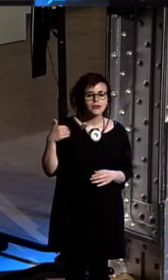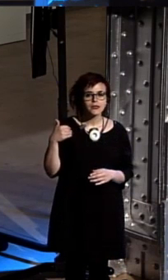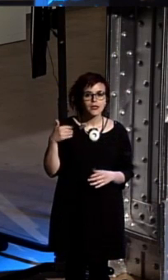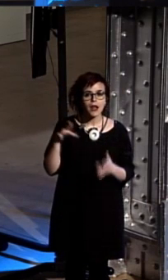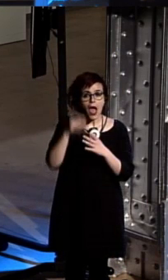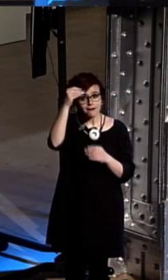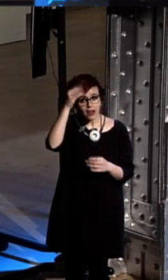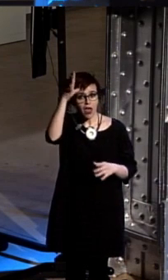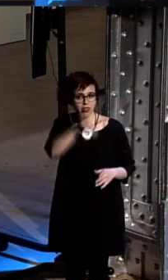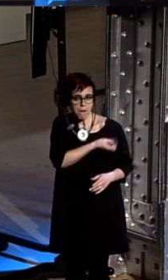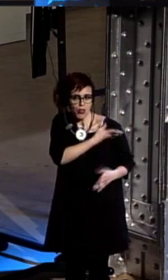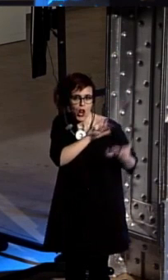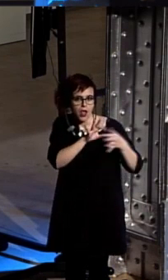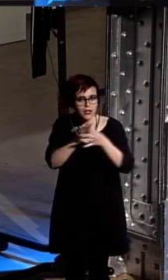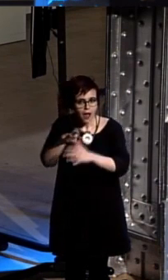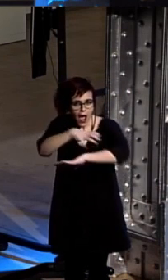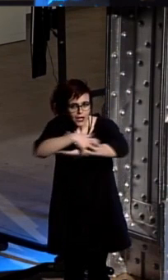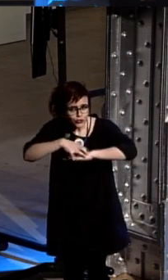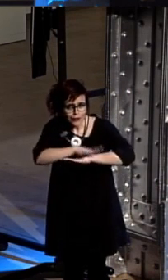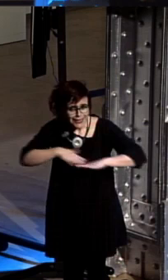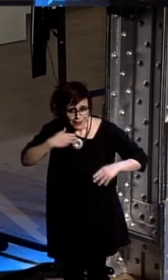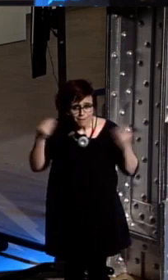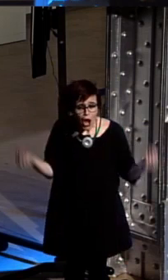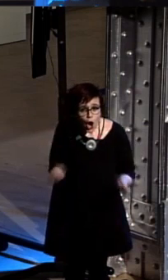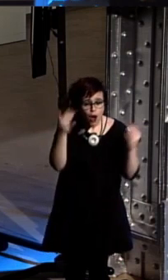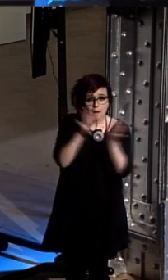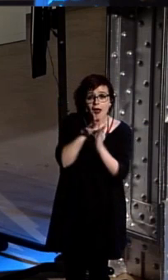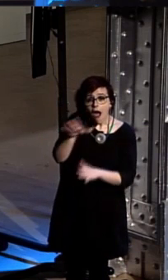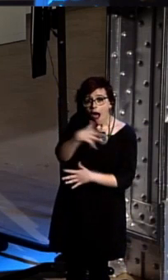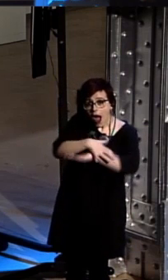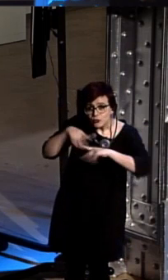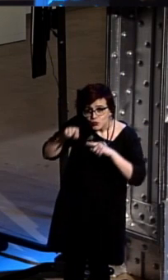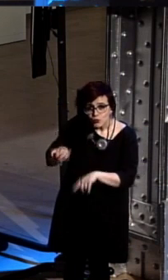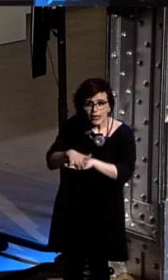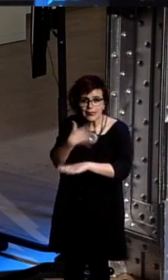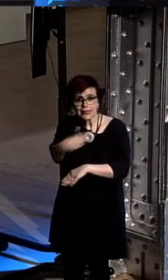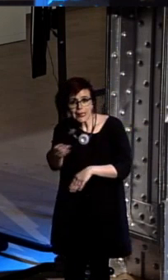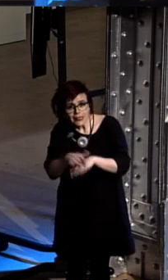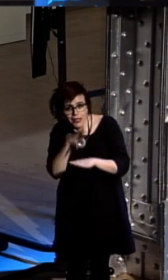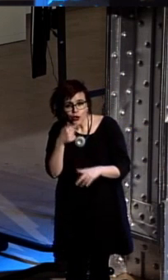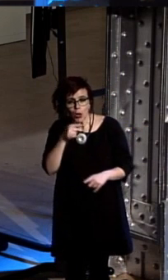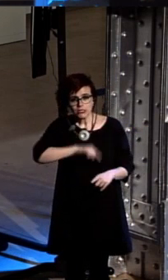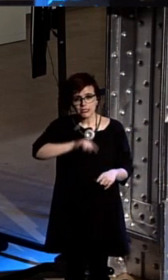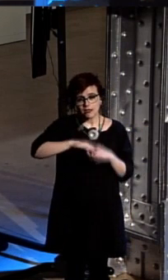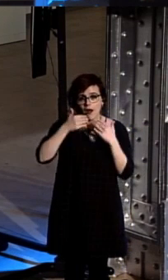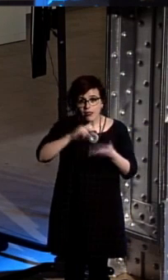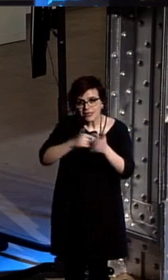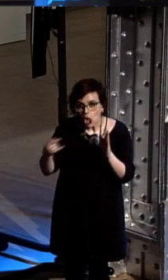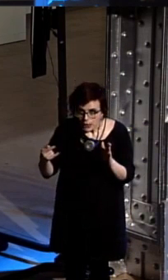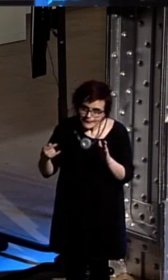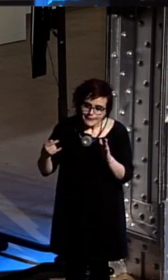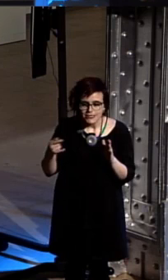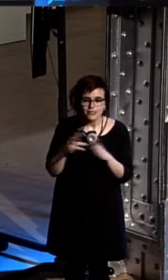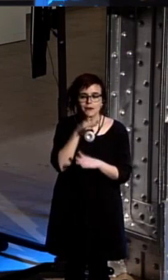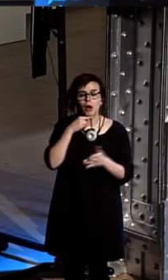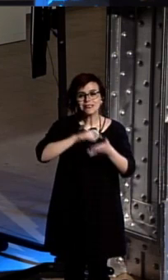la inteligencia emocional de tu gato para que tu gato entienda cómo tú te sientes, ¿no? Utilizando tecnología. Entonces